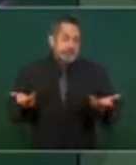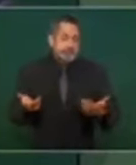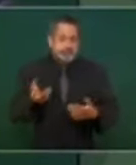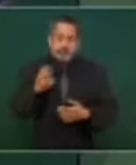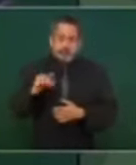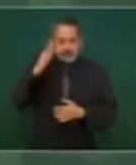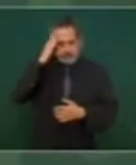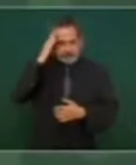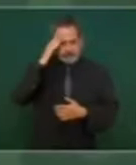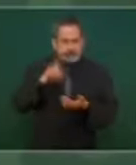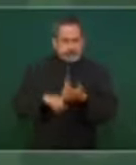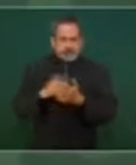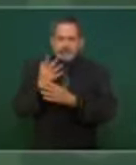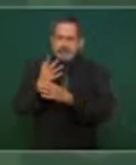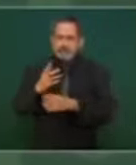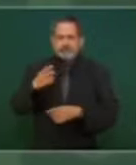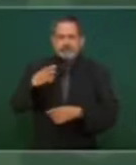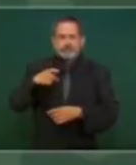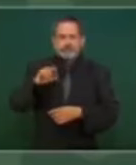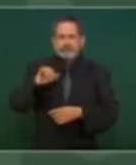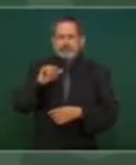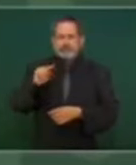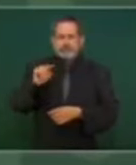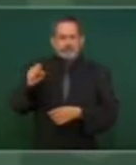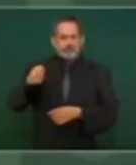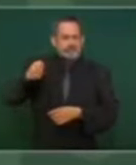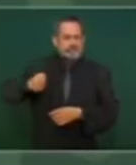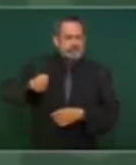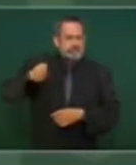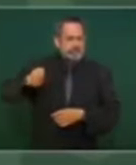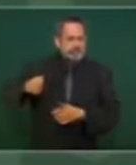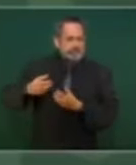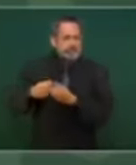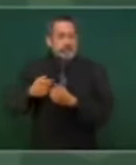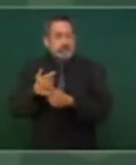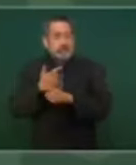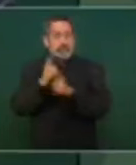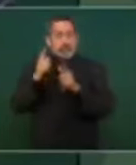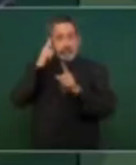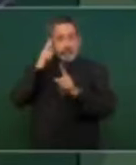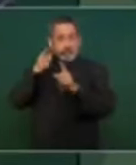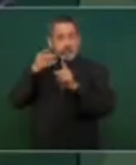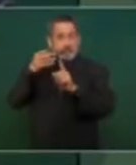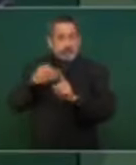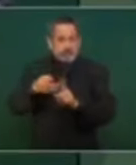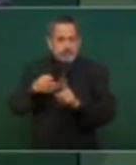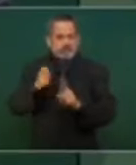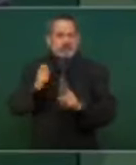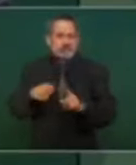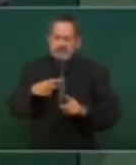Lo decía el Quijote, por la dignidad, por la libertad, se debe